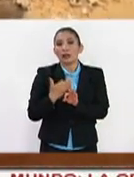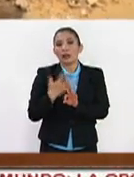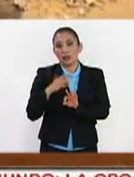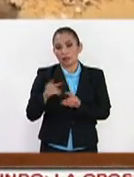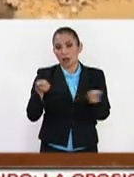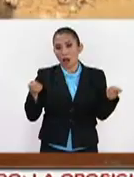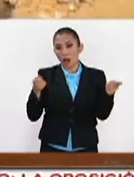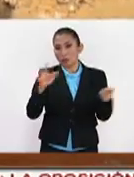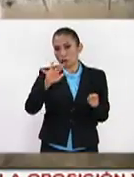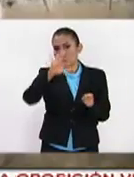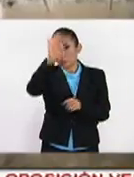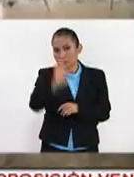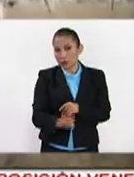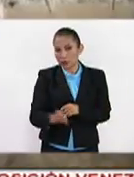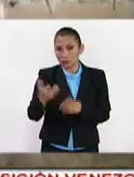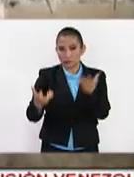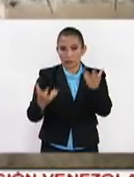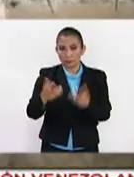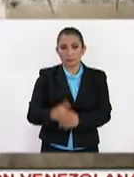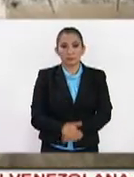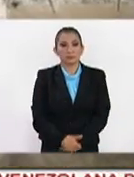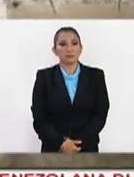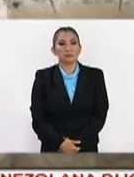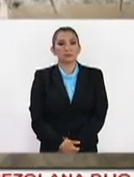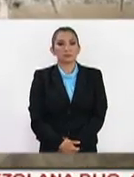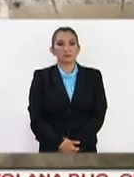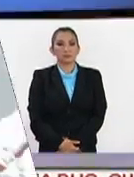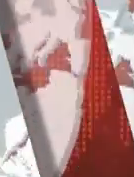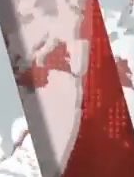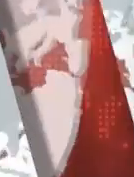logrado controlar un 50%.